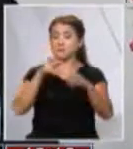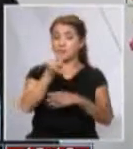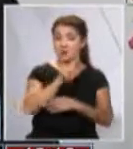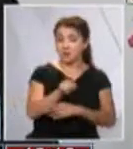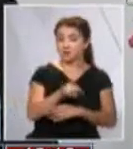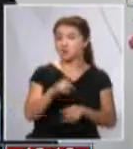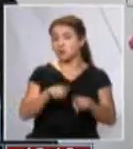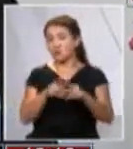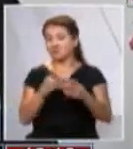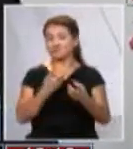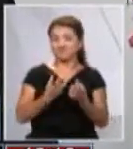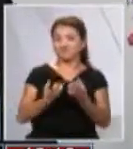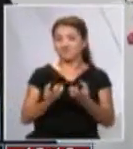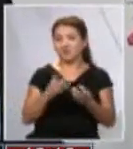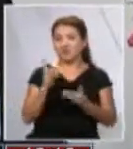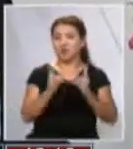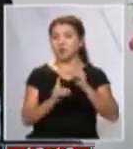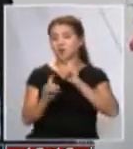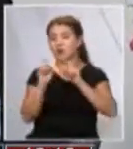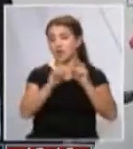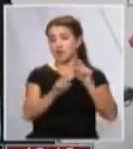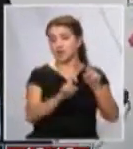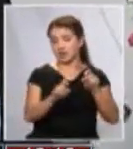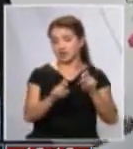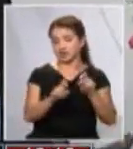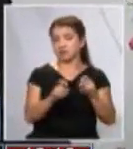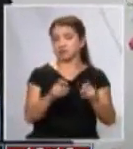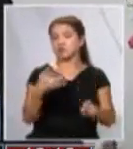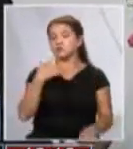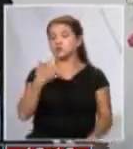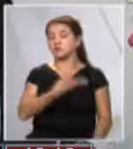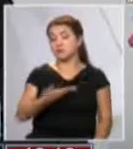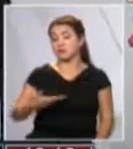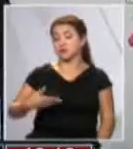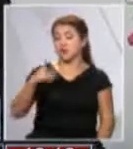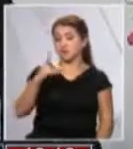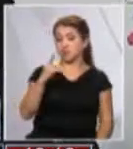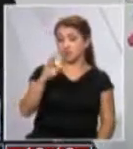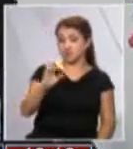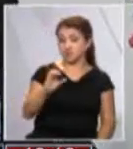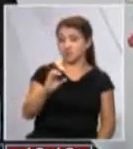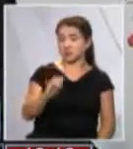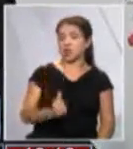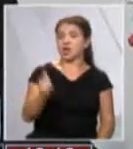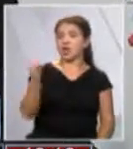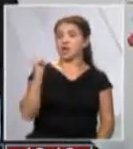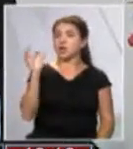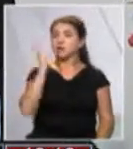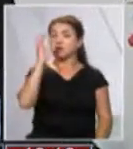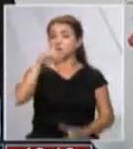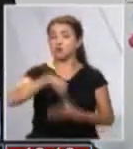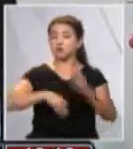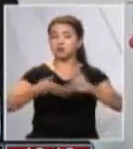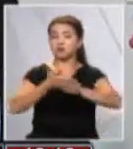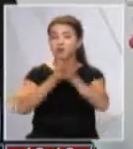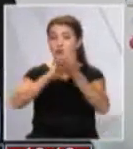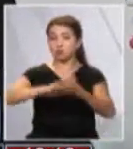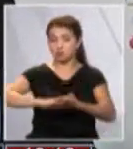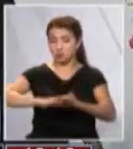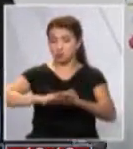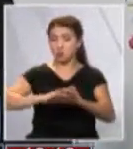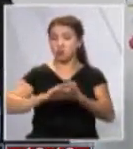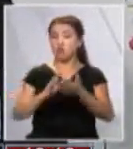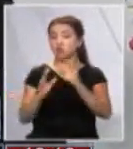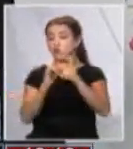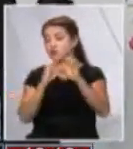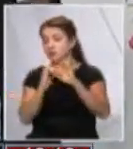tenido ciertas críticas, con algunos matices ambos. El presidente de la DC, Ignacio Walker, ayer planteó que dentro de todo el manejo comunicacional de